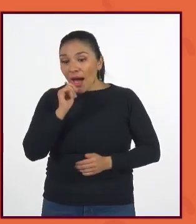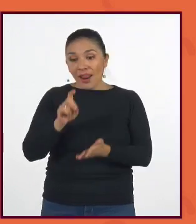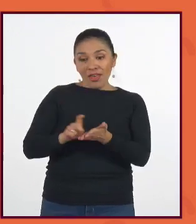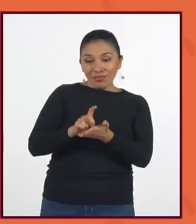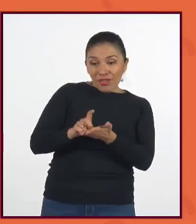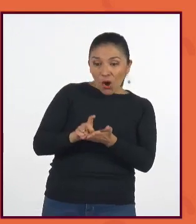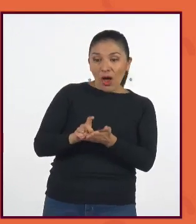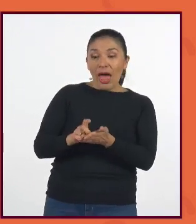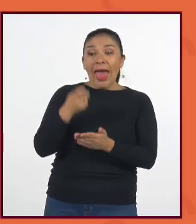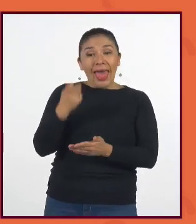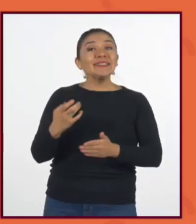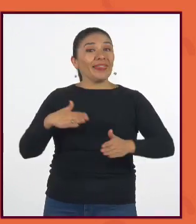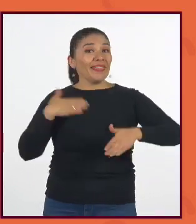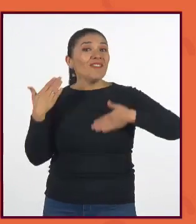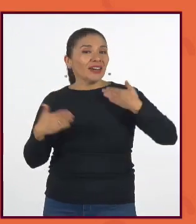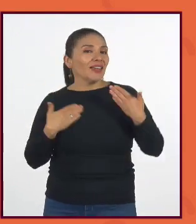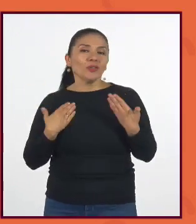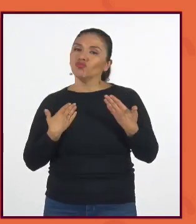como,